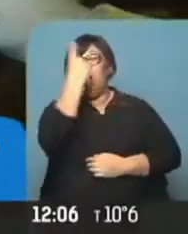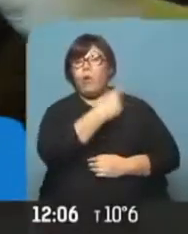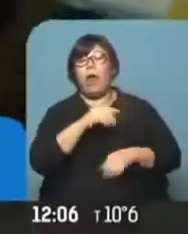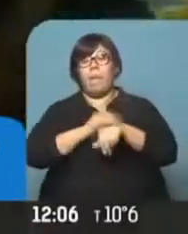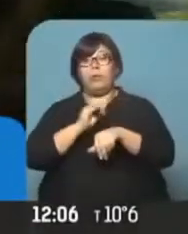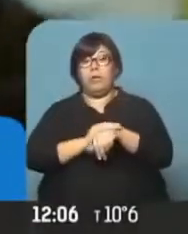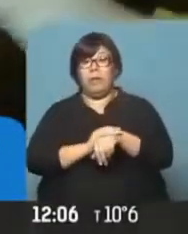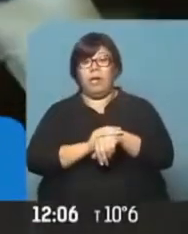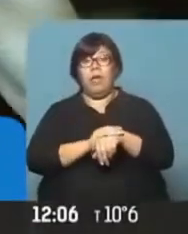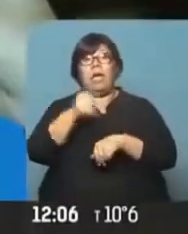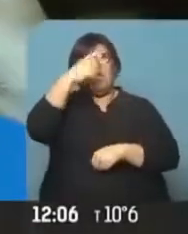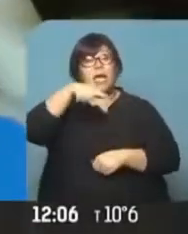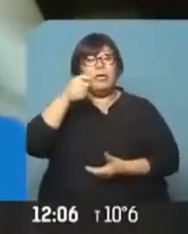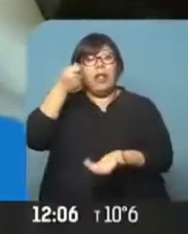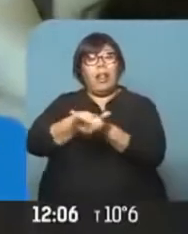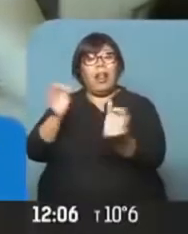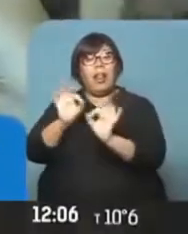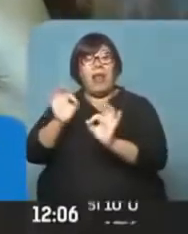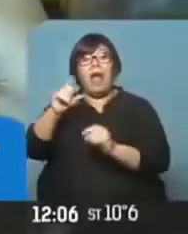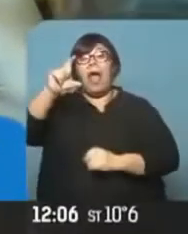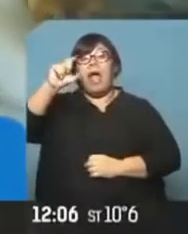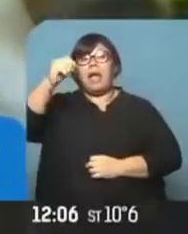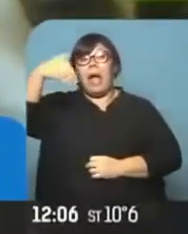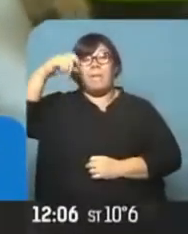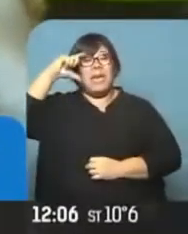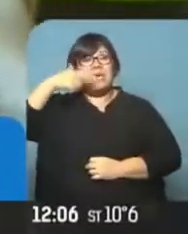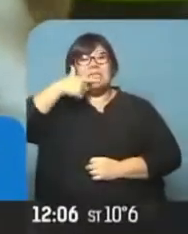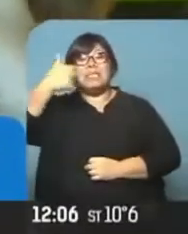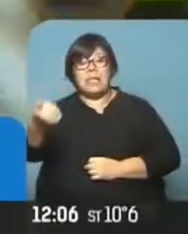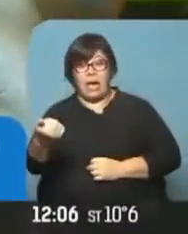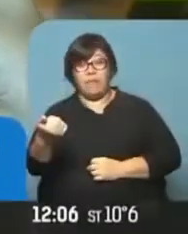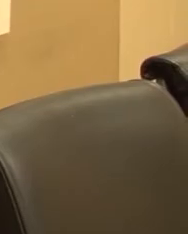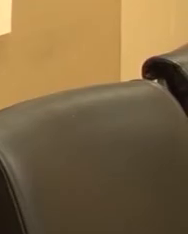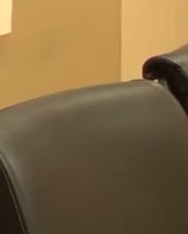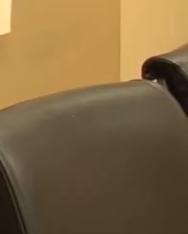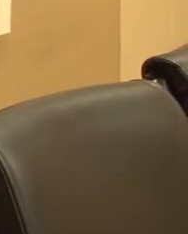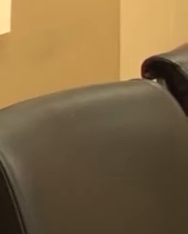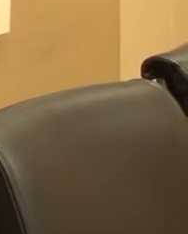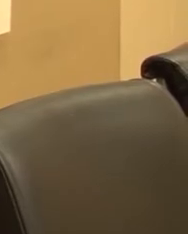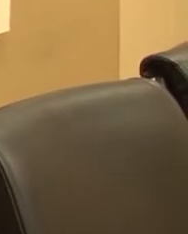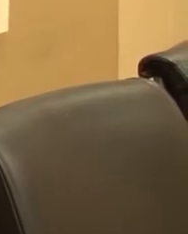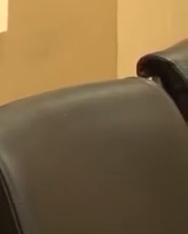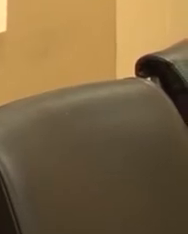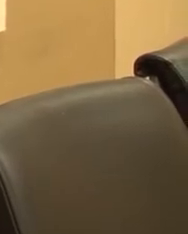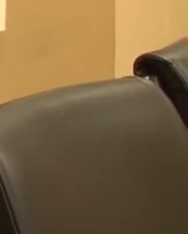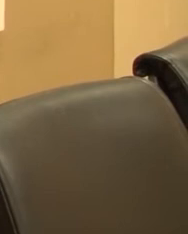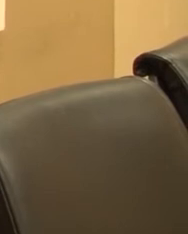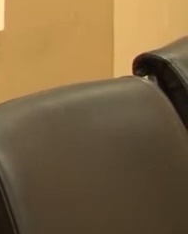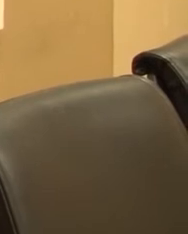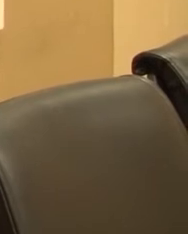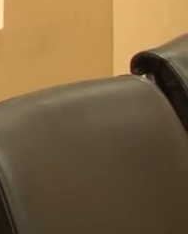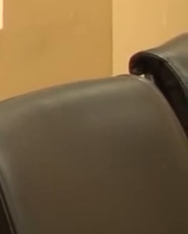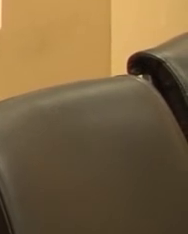haciendo el presidente desde que asumió demuestra una suerte de insensibilidad hacia las preocupaciones